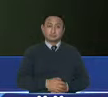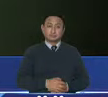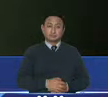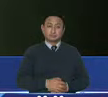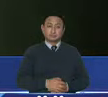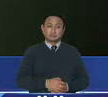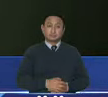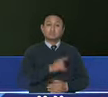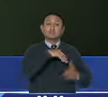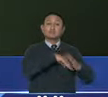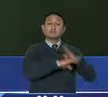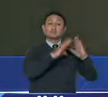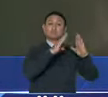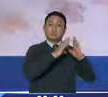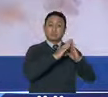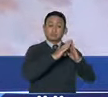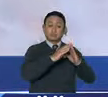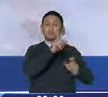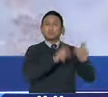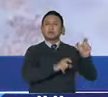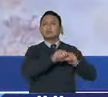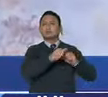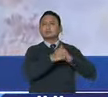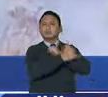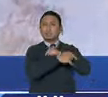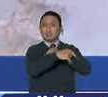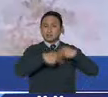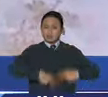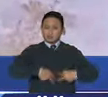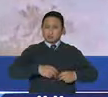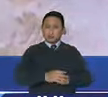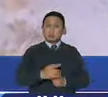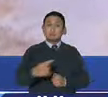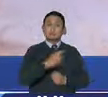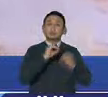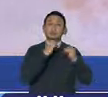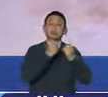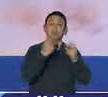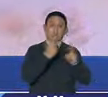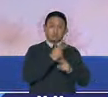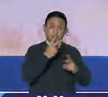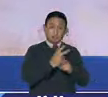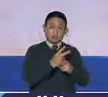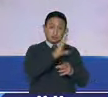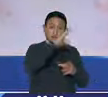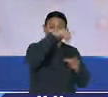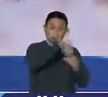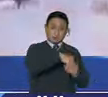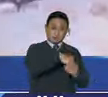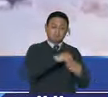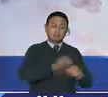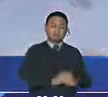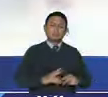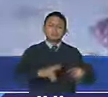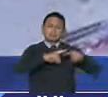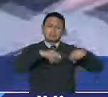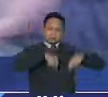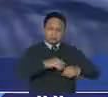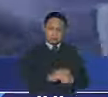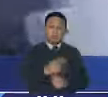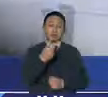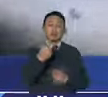En la casa de 2 plantas vivían varios extranjeros, quienes supuestamente serían parte de una organización delictiva. En el allanamiento encontraron 2